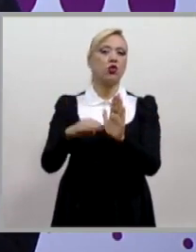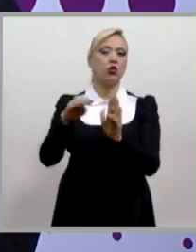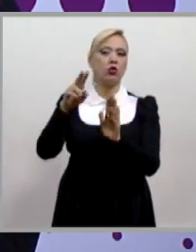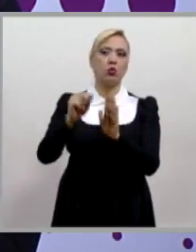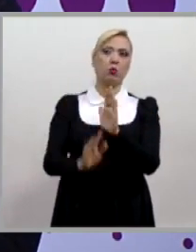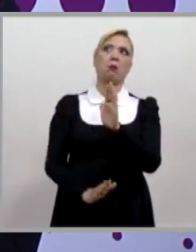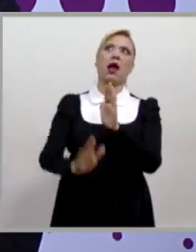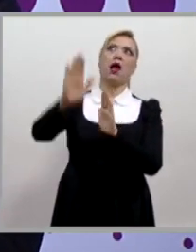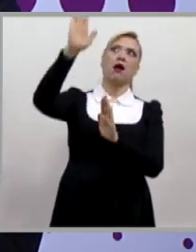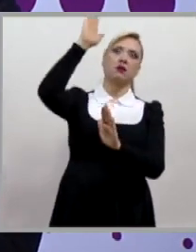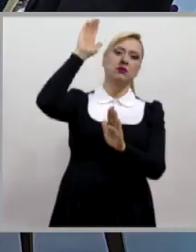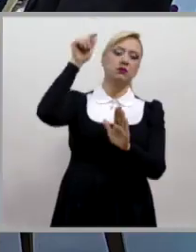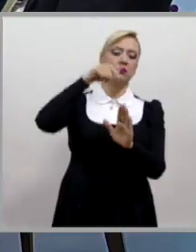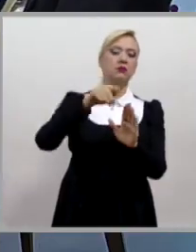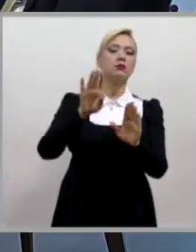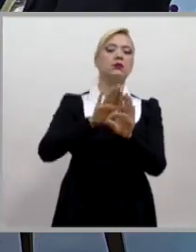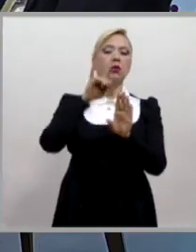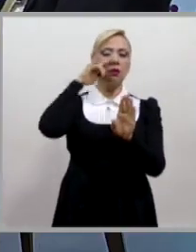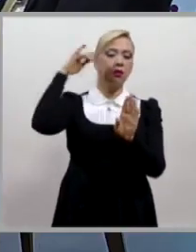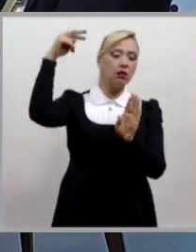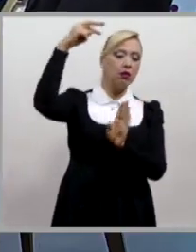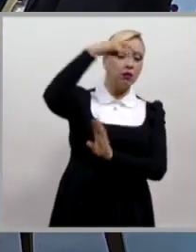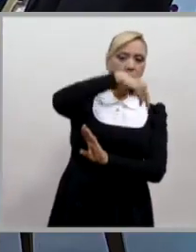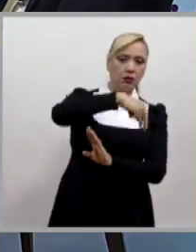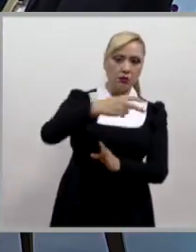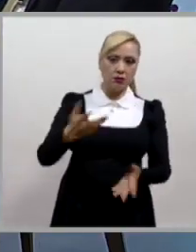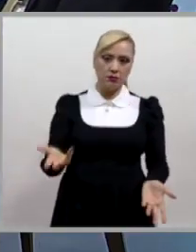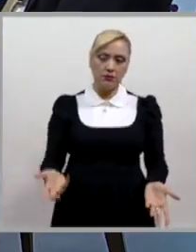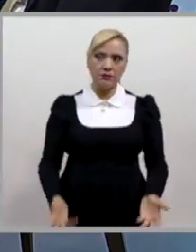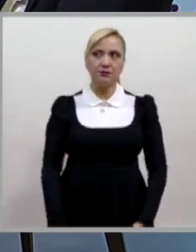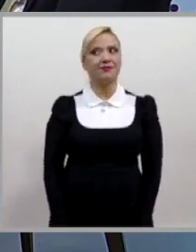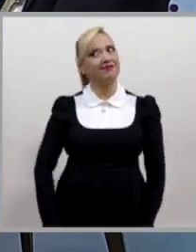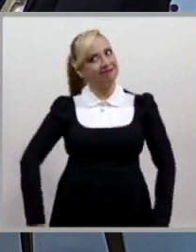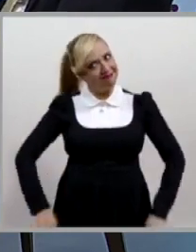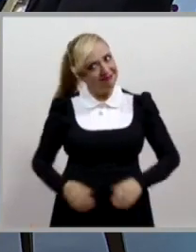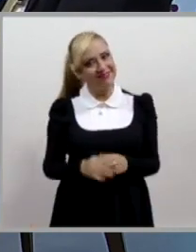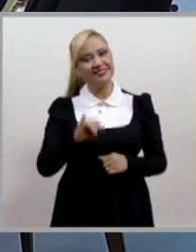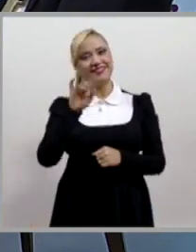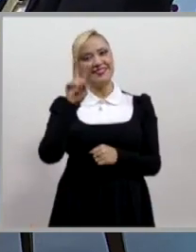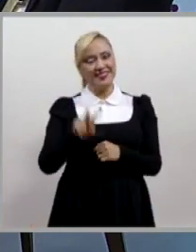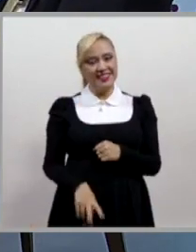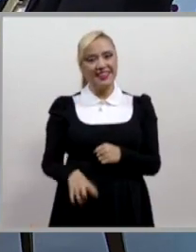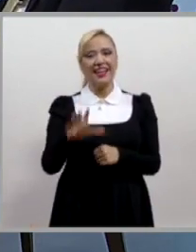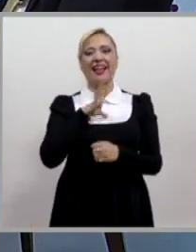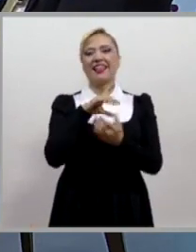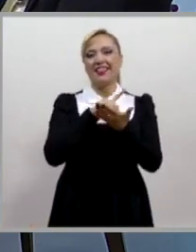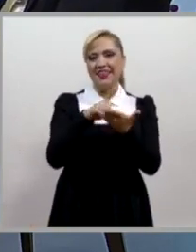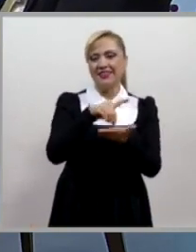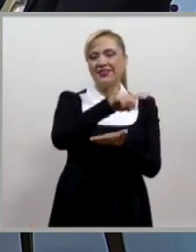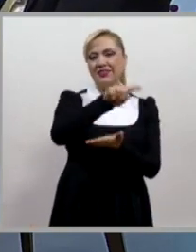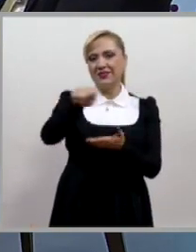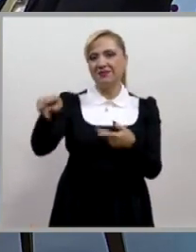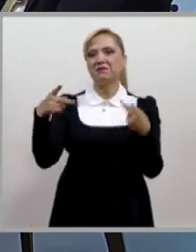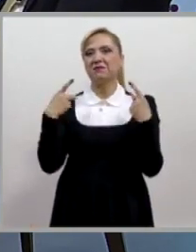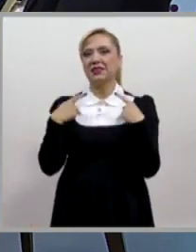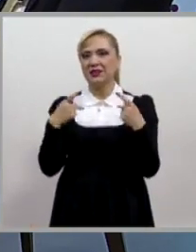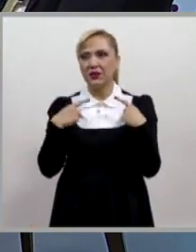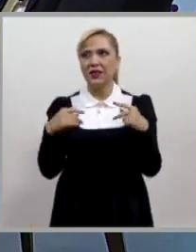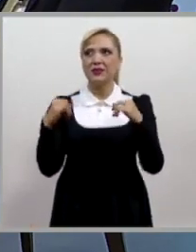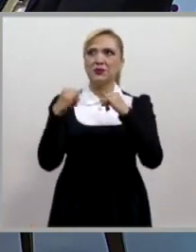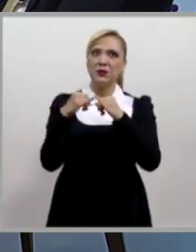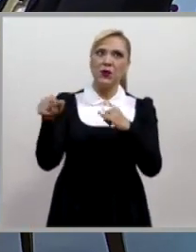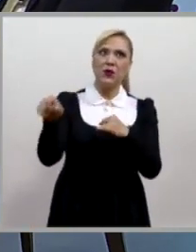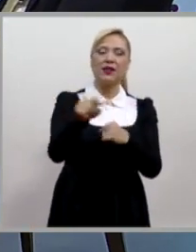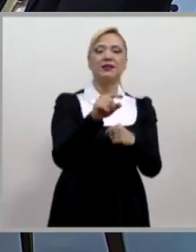avances judiciales por la flexibilización en la interpretación, sobre todo, como dices, del interés legítimo, ¿no? Por parte de la Corte, que afortunadamente va dando pasos en